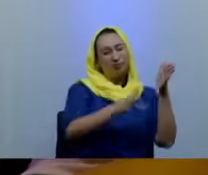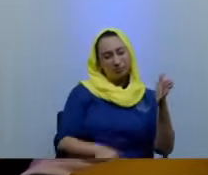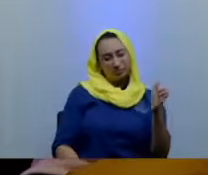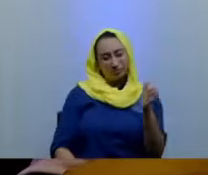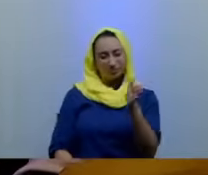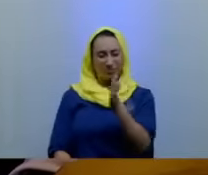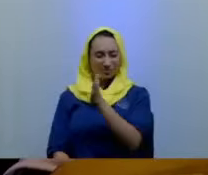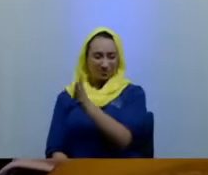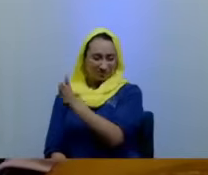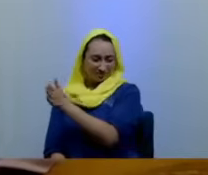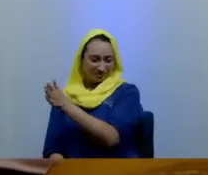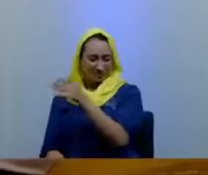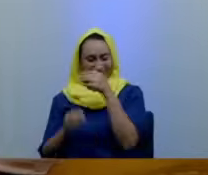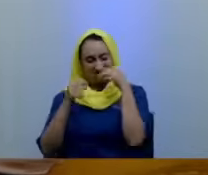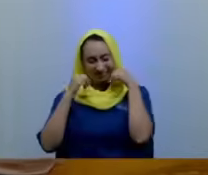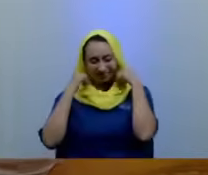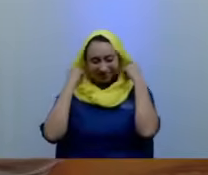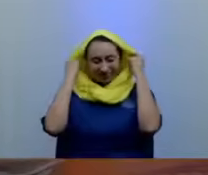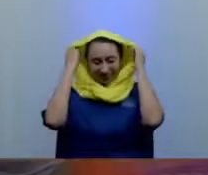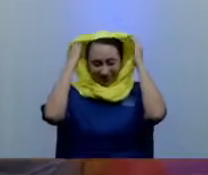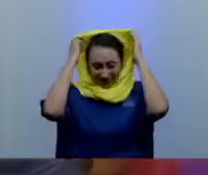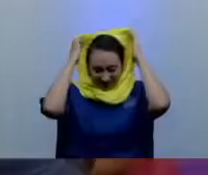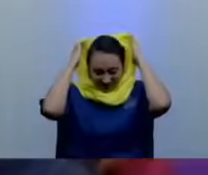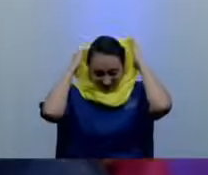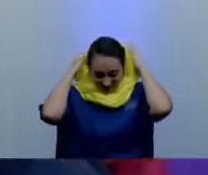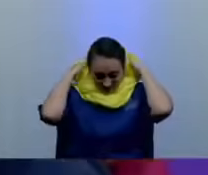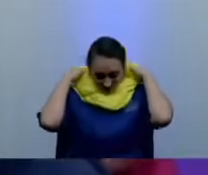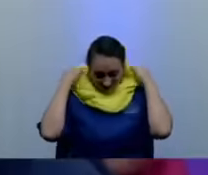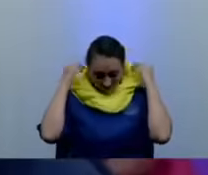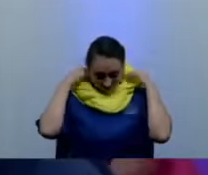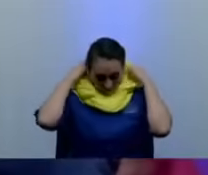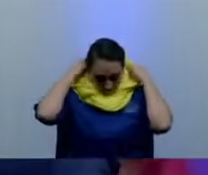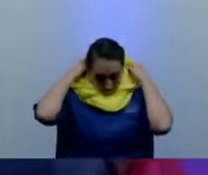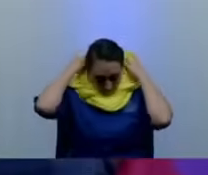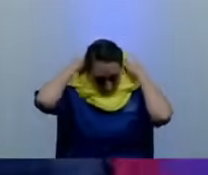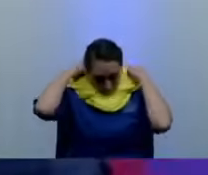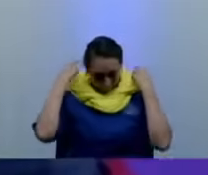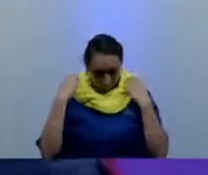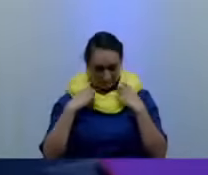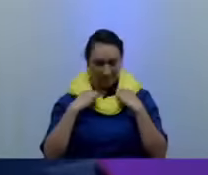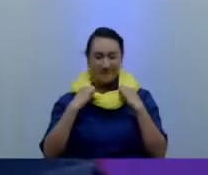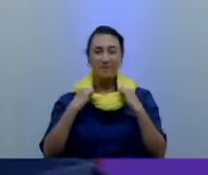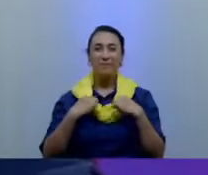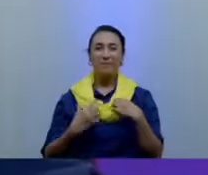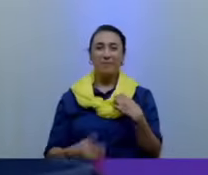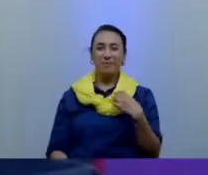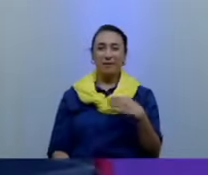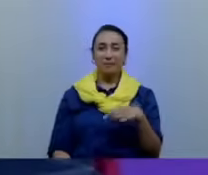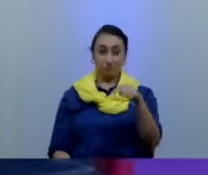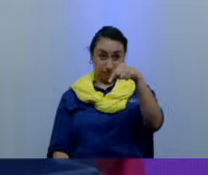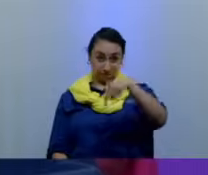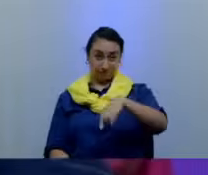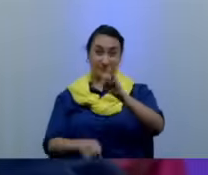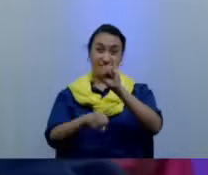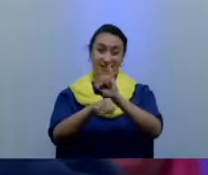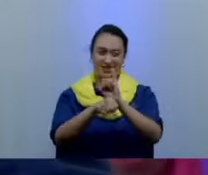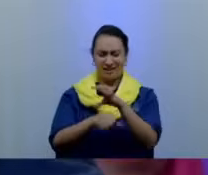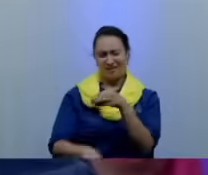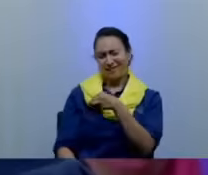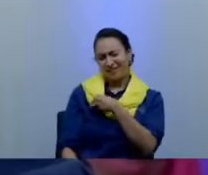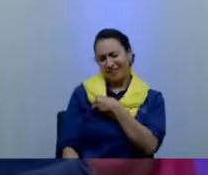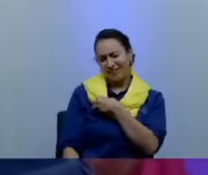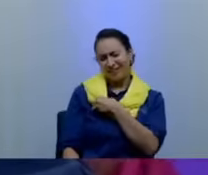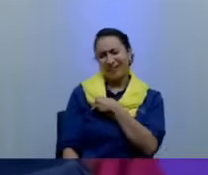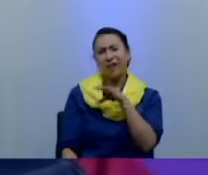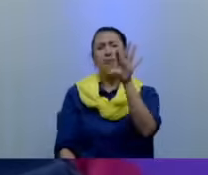Mientras mis hermanos siguen cantando suavemente con ese canto, queremos invitar siempre, queremos hacer